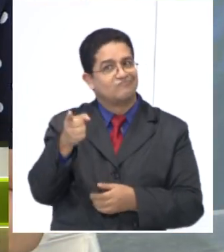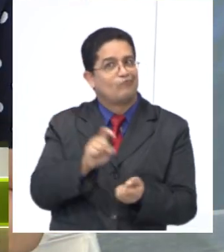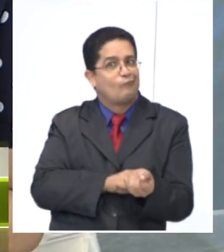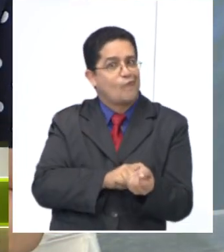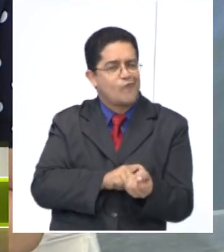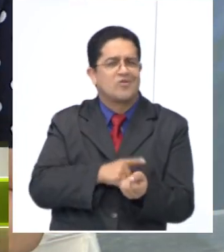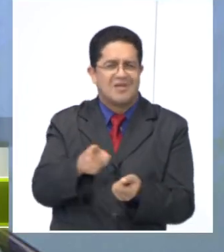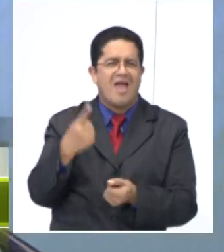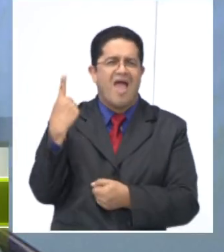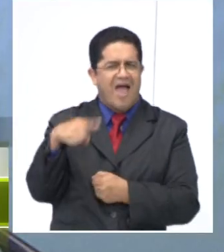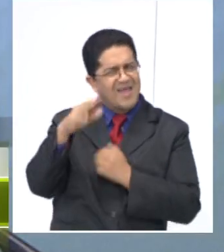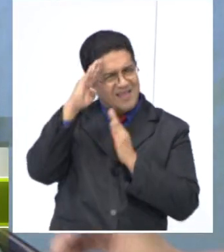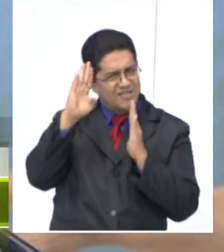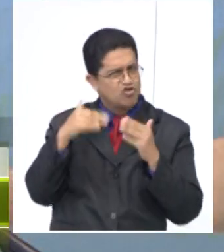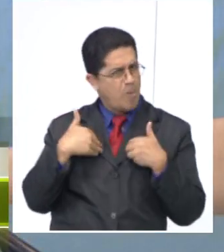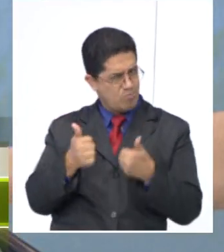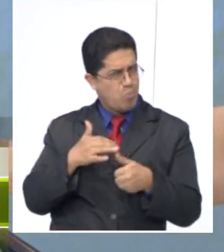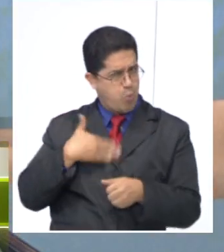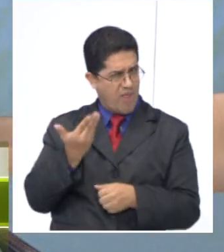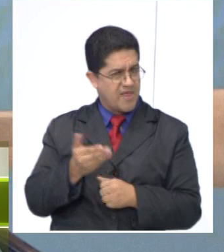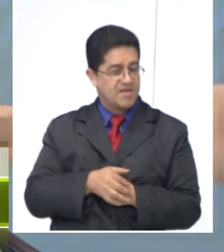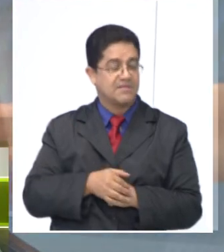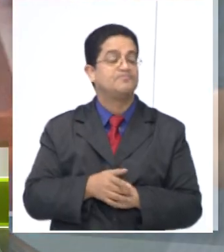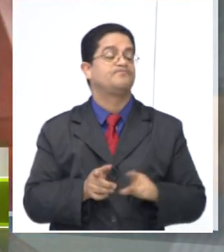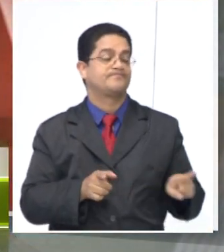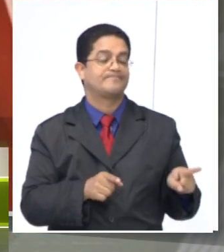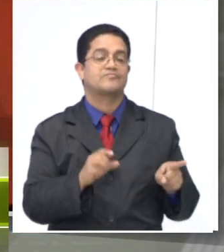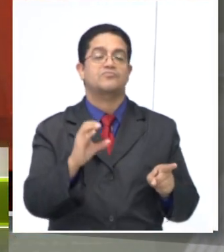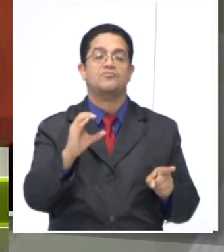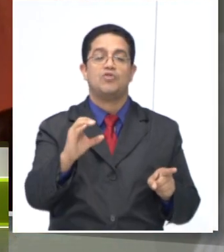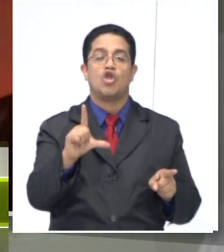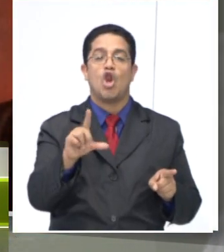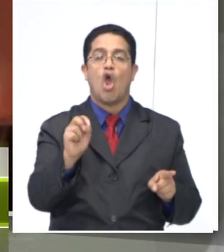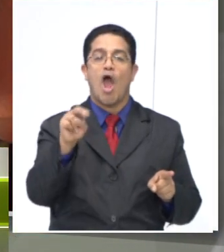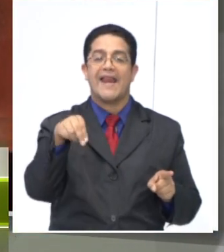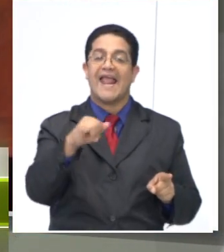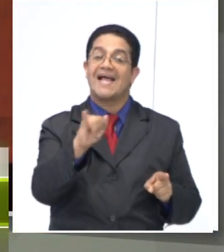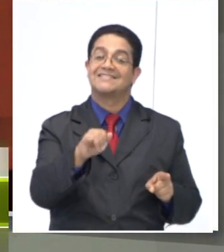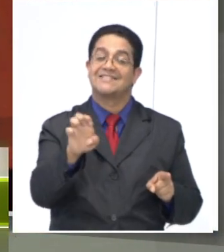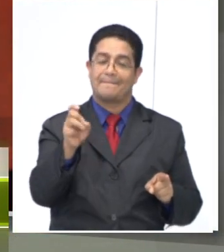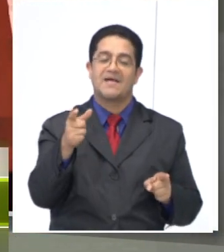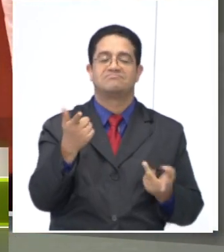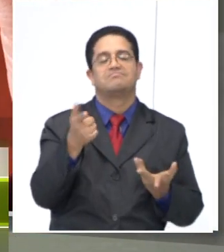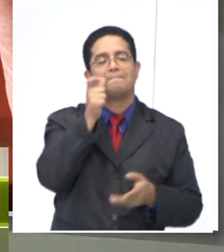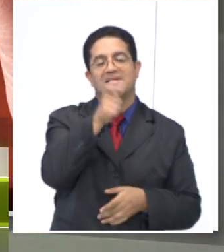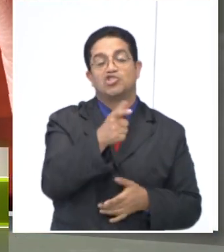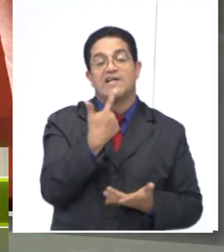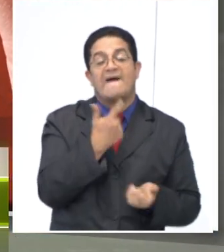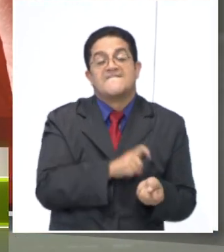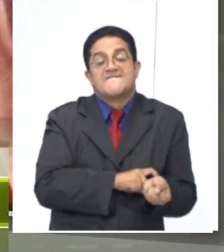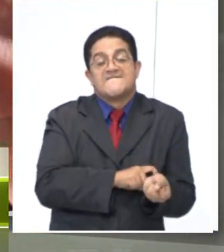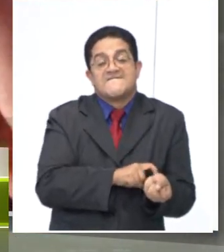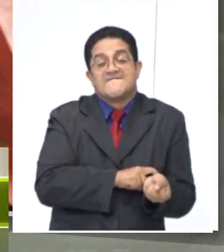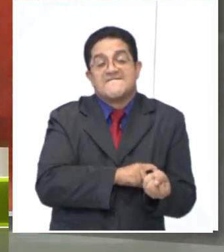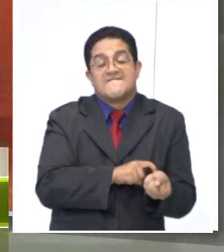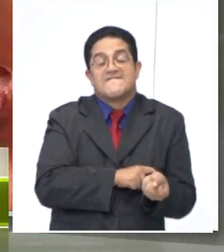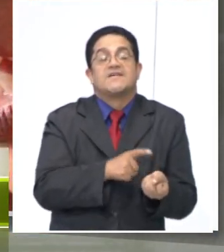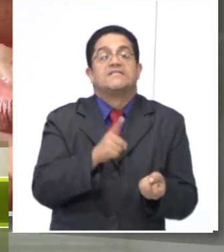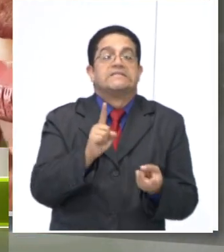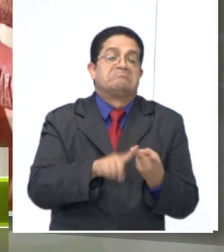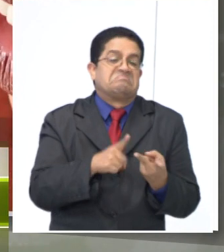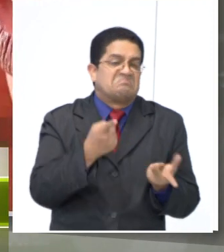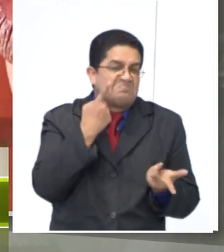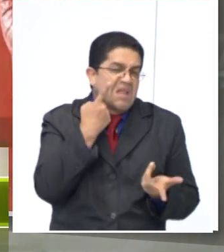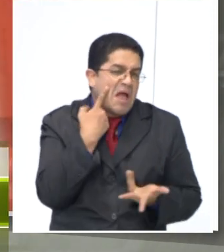tratar ese caso? ¿Tiene cura? En el caso de las benzodiazepinas sí hay mucha habituación, hay mecanismos habituadores. Habría que